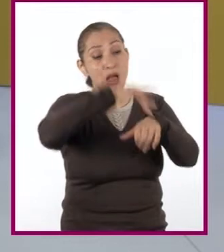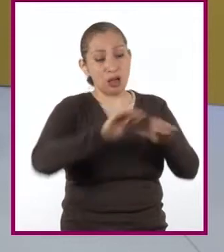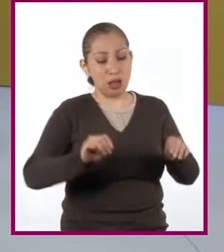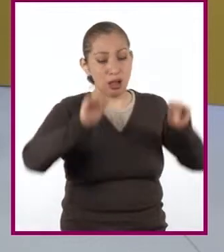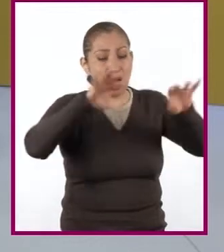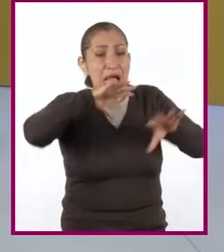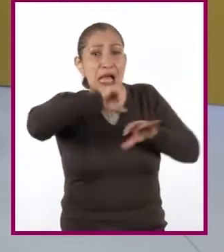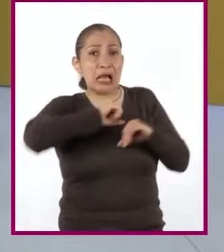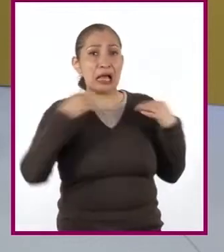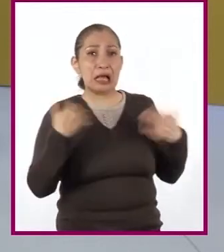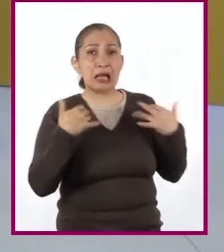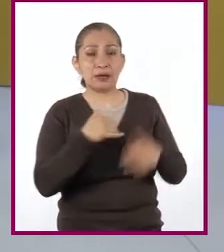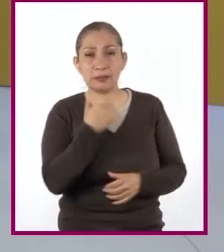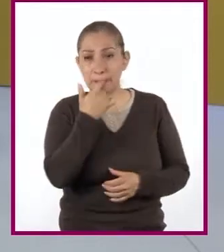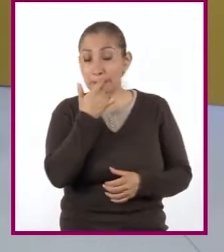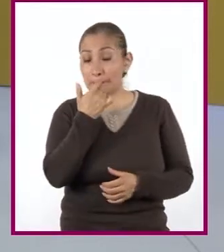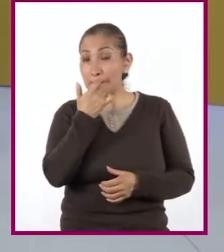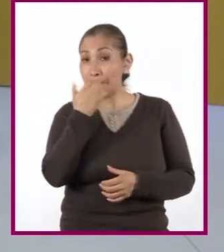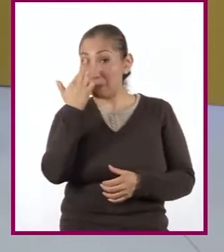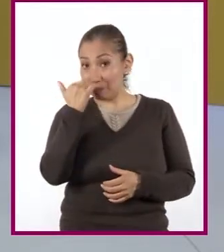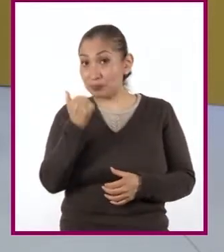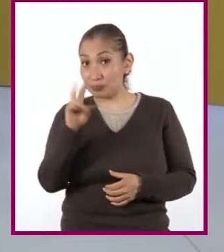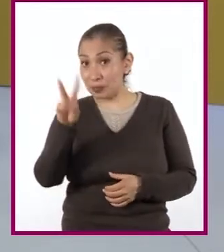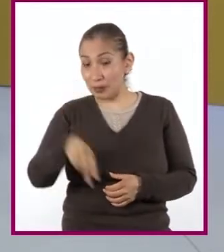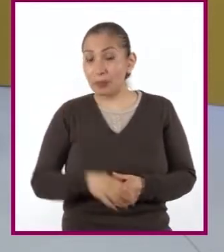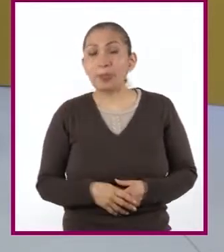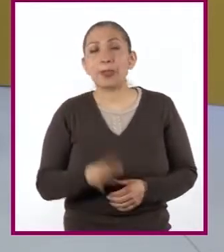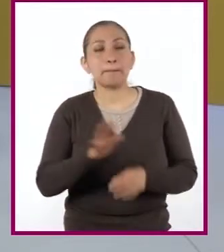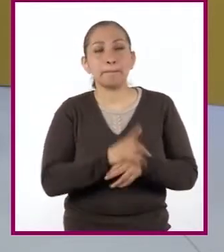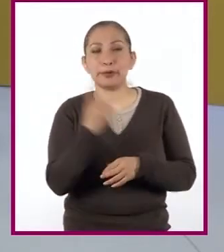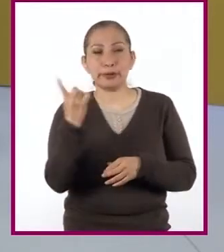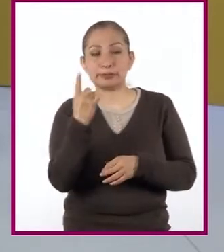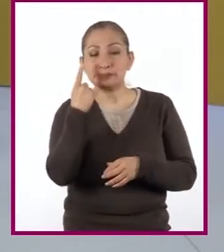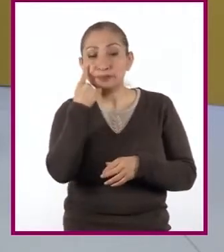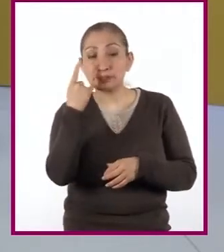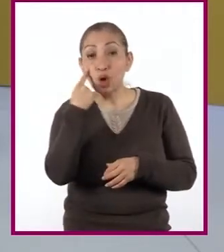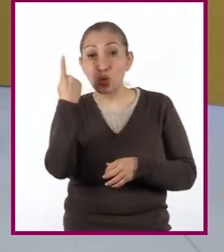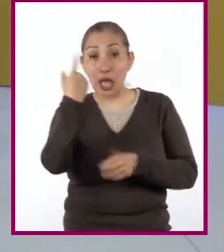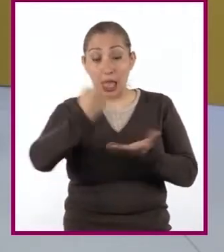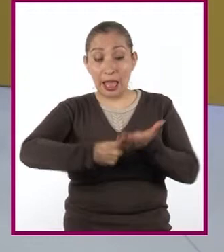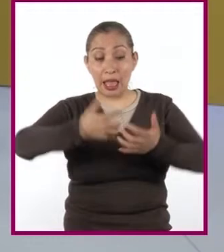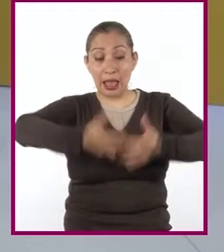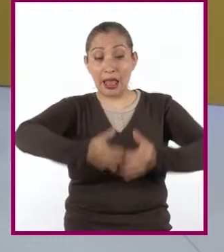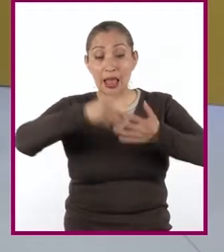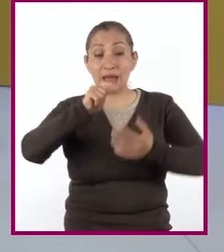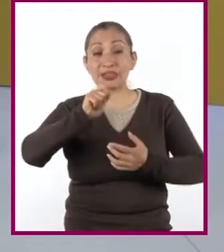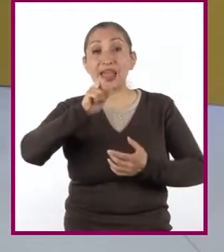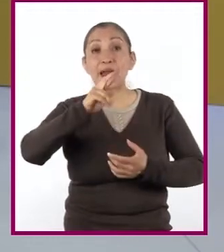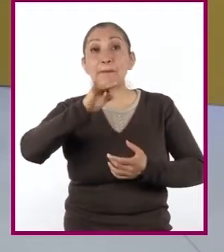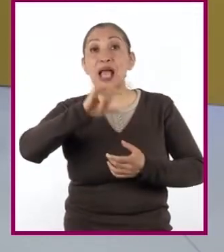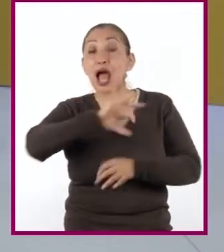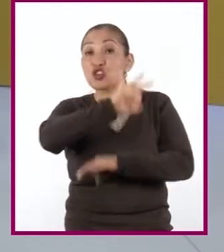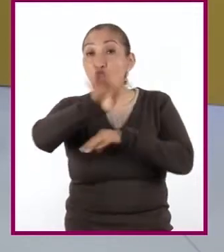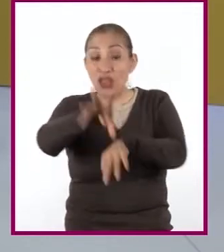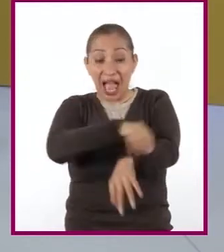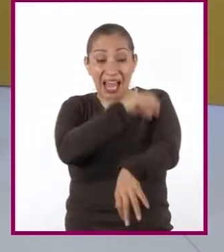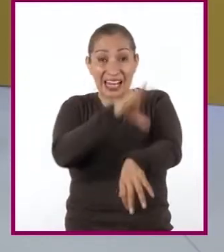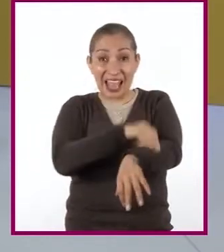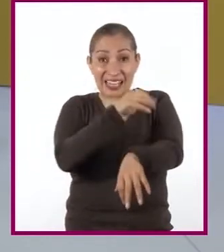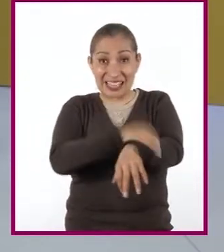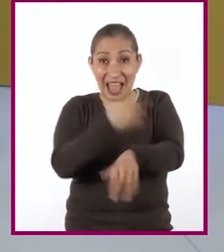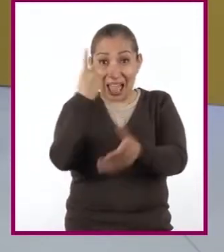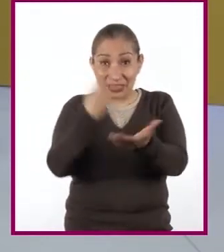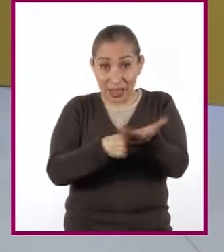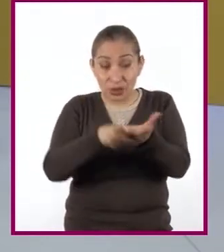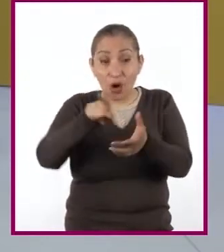se calienta. Tienes razón. Resulta que en una máquina térmica no toda la energía que